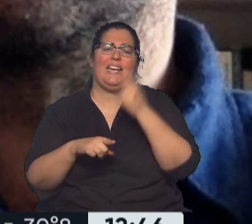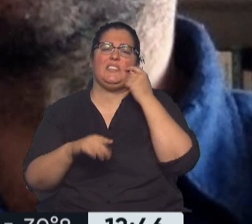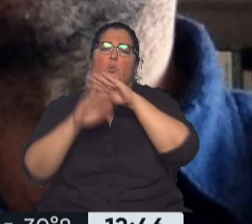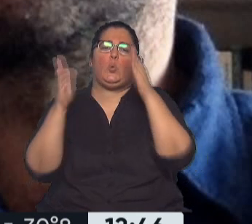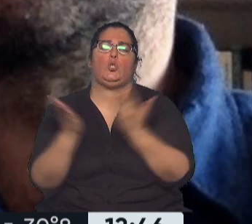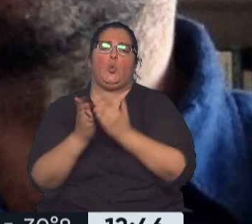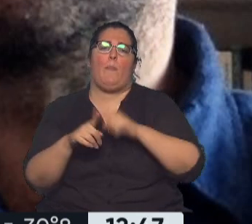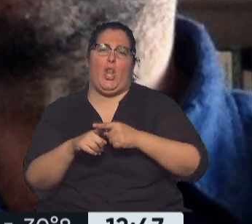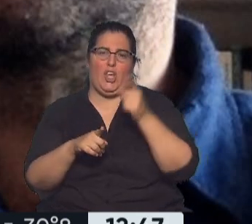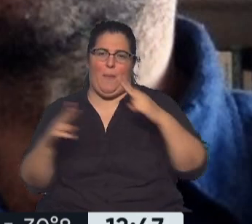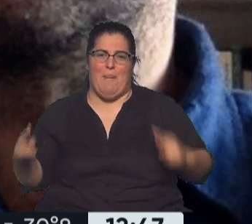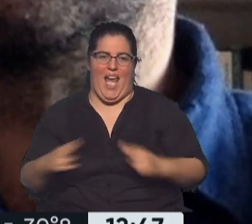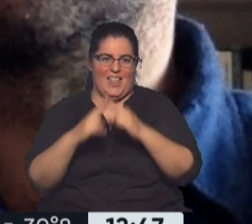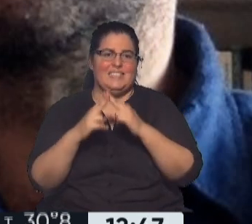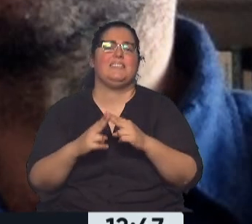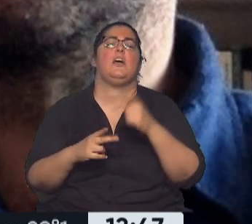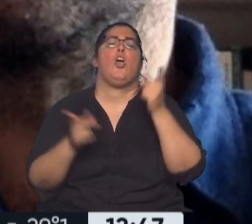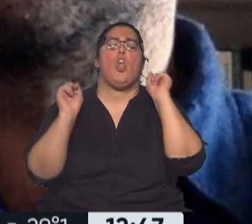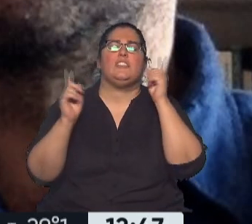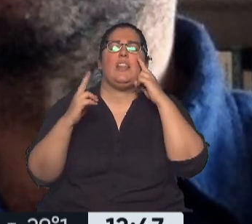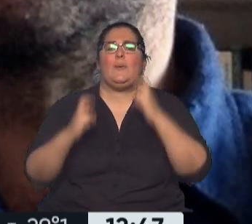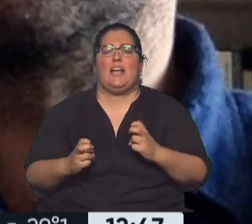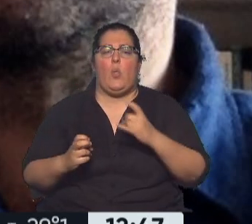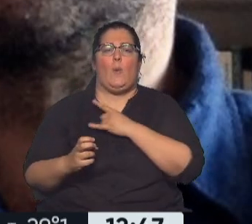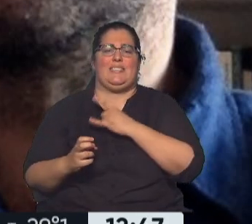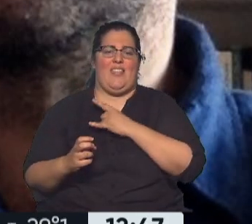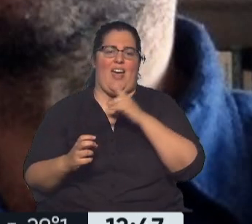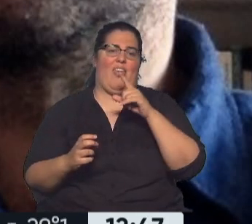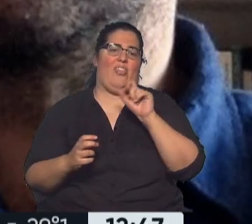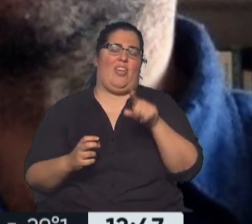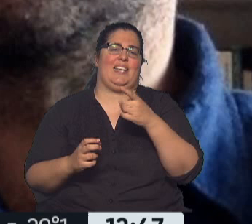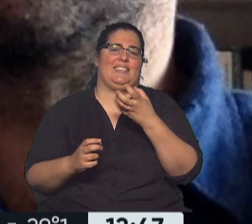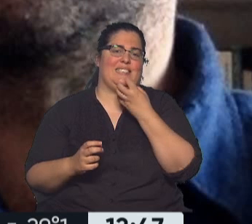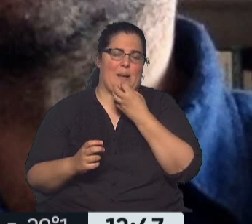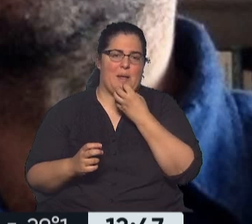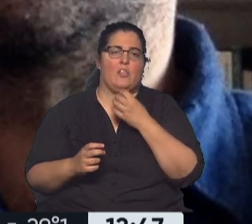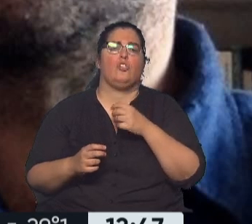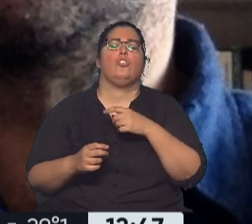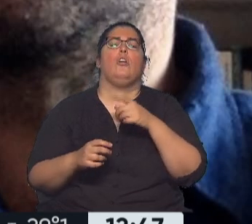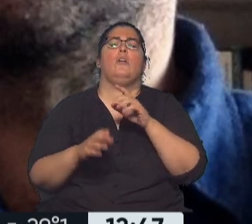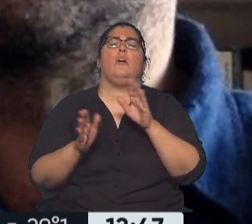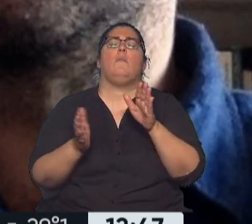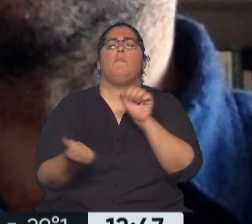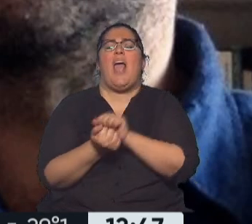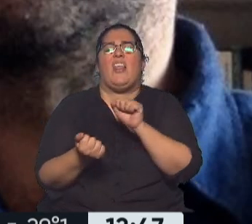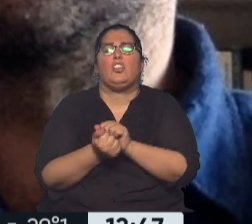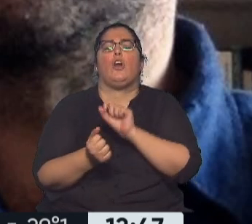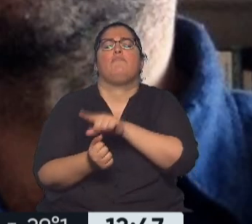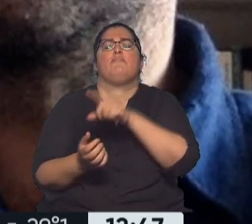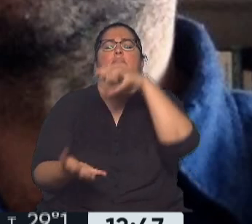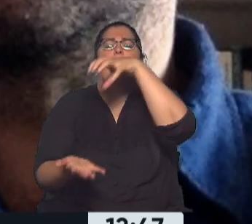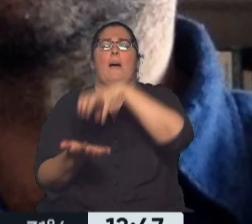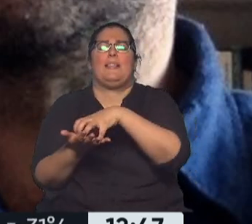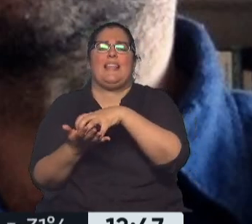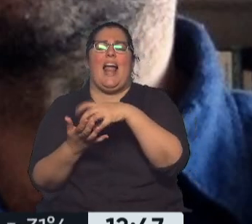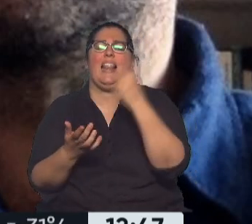Universidad Nacional de General Sarmiento. Fue editor en la editorial Capital Intelectual y fundador de la editorial Futuro Anterior. Integra el grupo editor de la